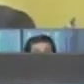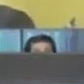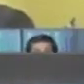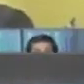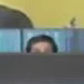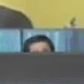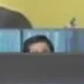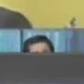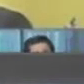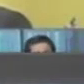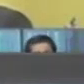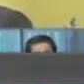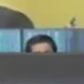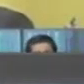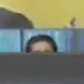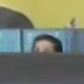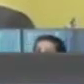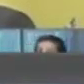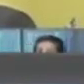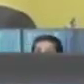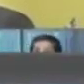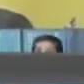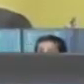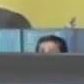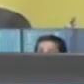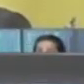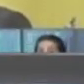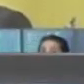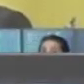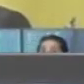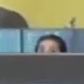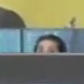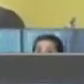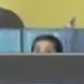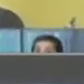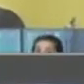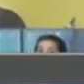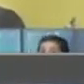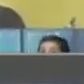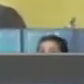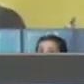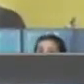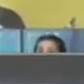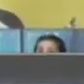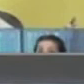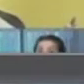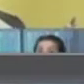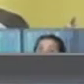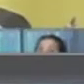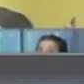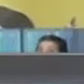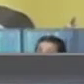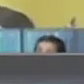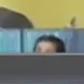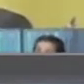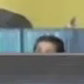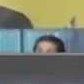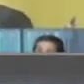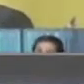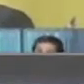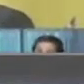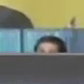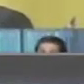agenda muy rica entre ecuador y venezuela entre pueblos hermanos una agenda bilateral queremos también retomar estas reuniones